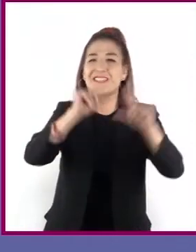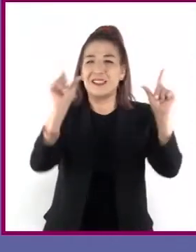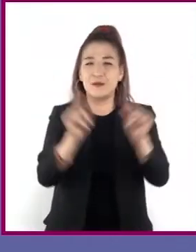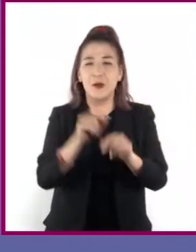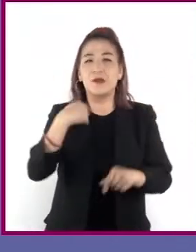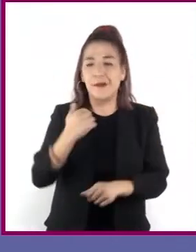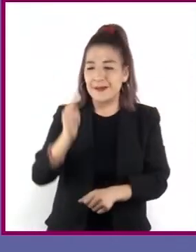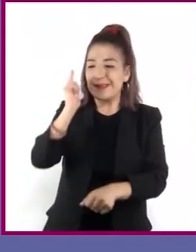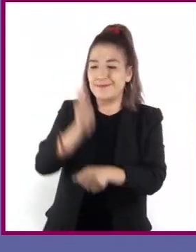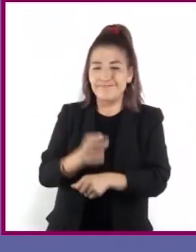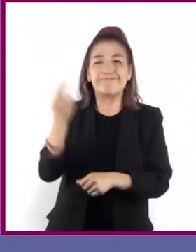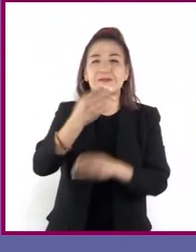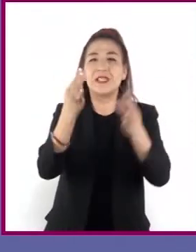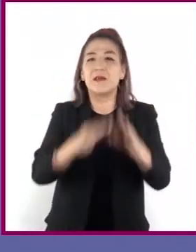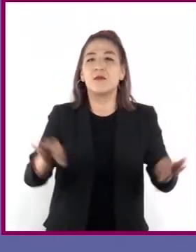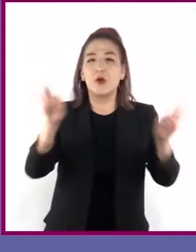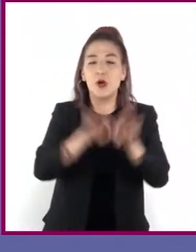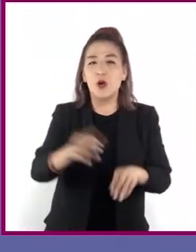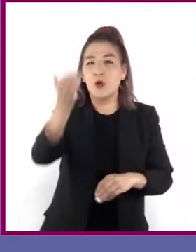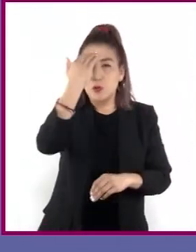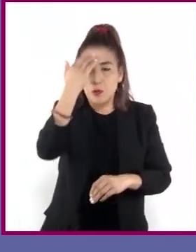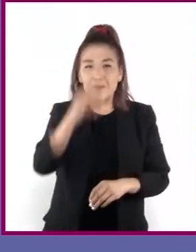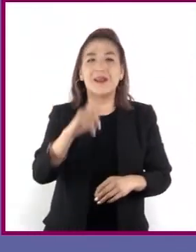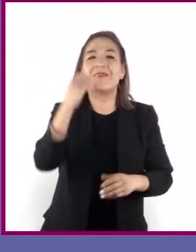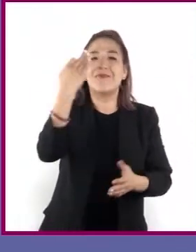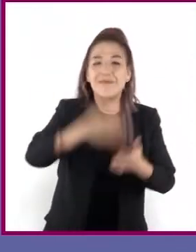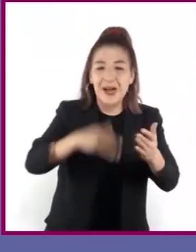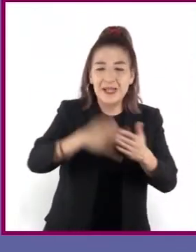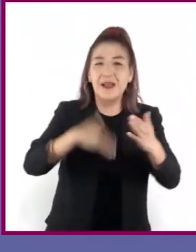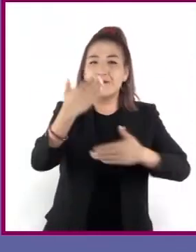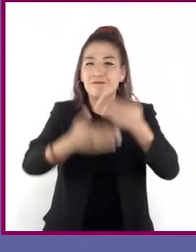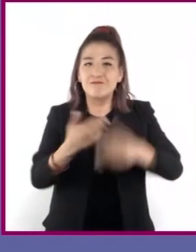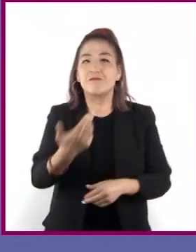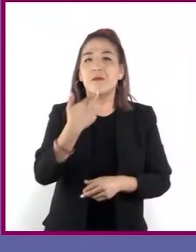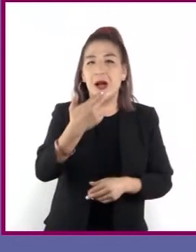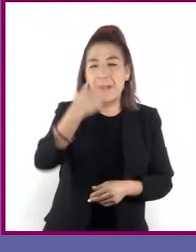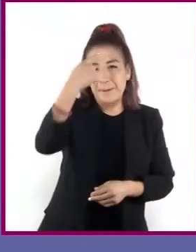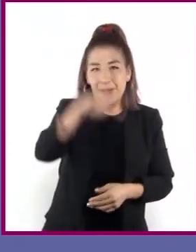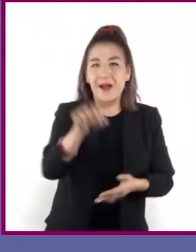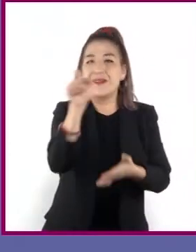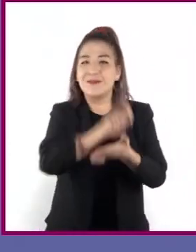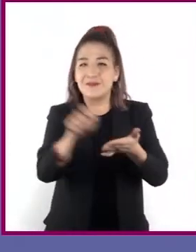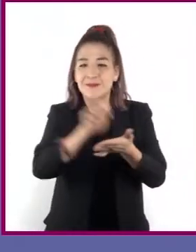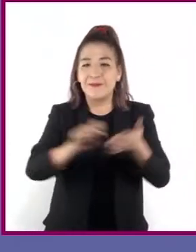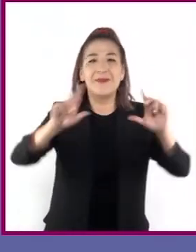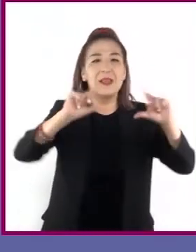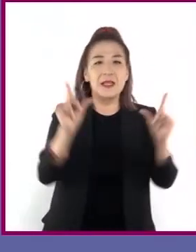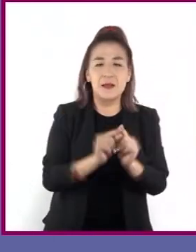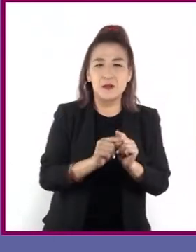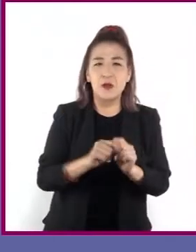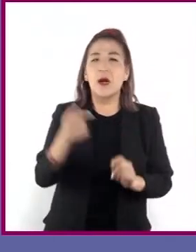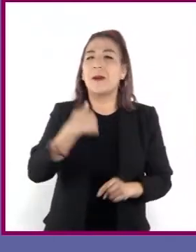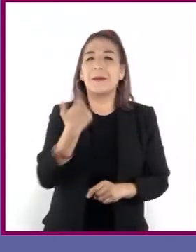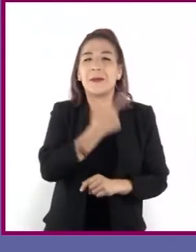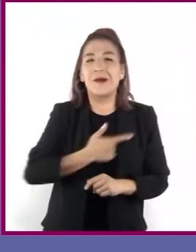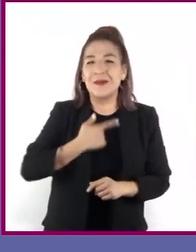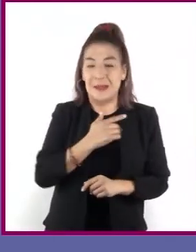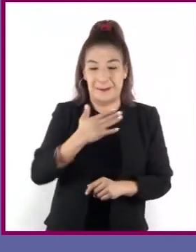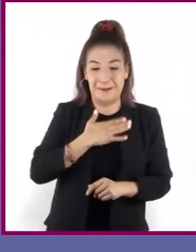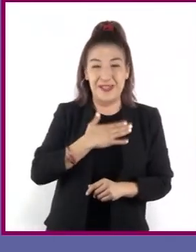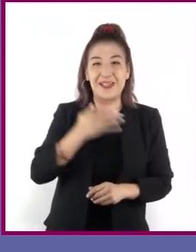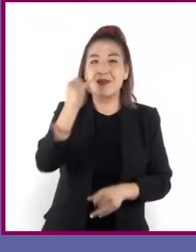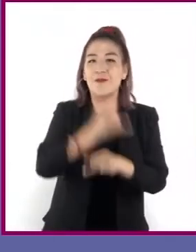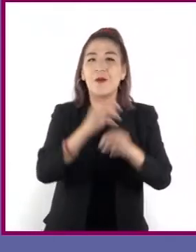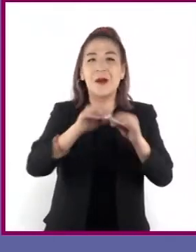la importancia que tiene reconocer nuestras dificultades y aciertos en la redacción. Lo que más me ha gustado de revisar mis